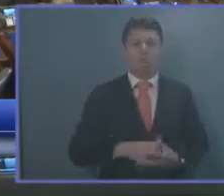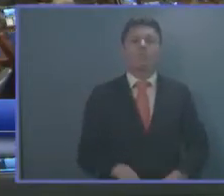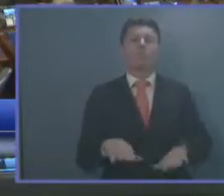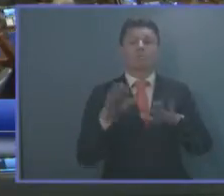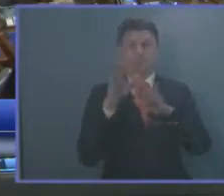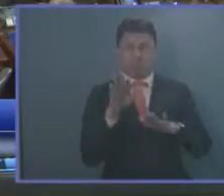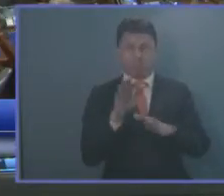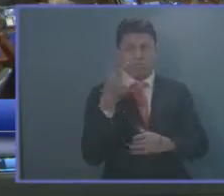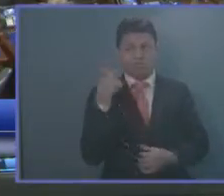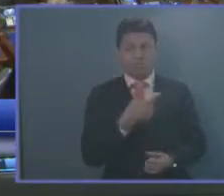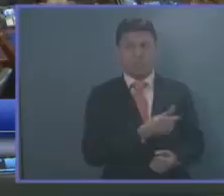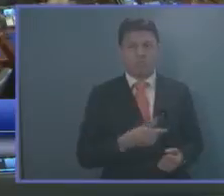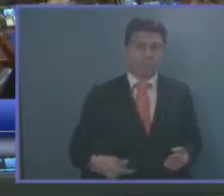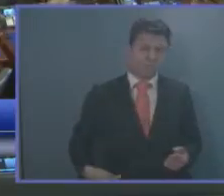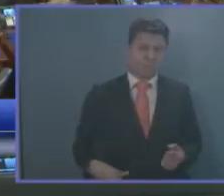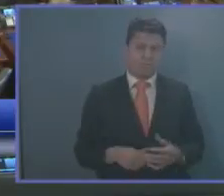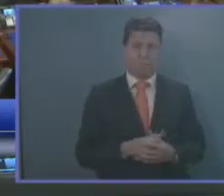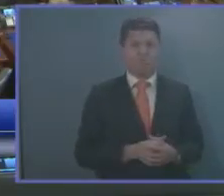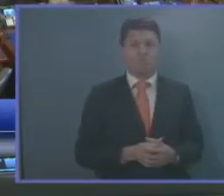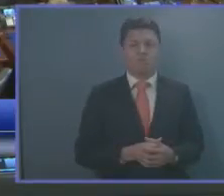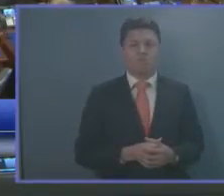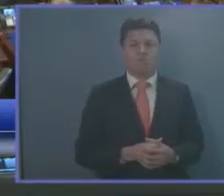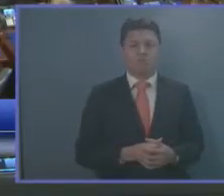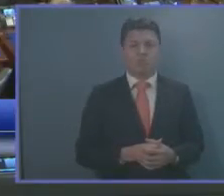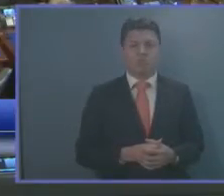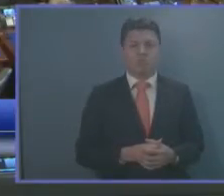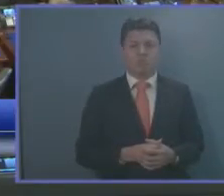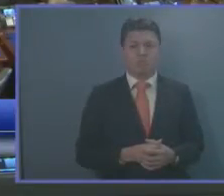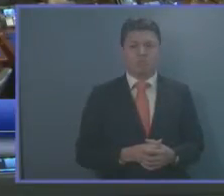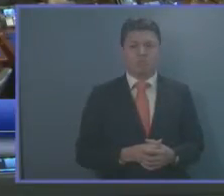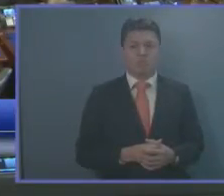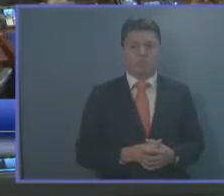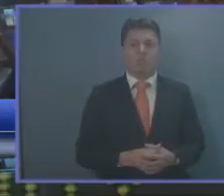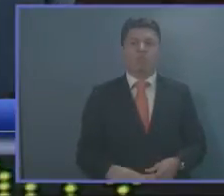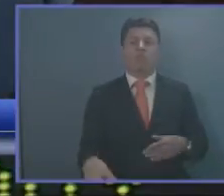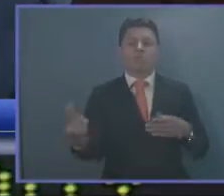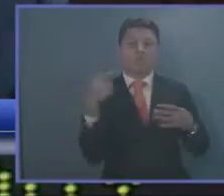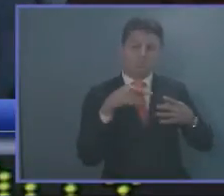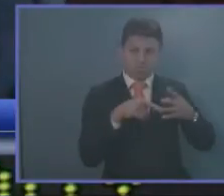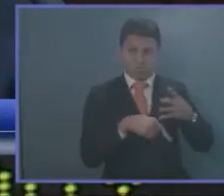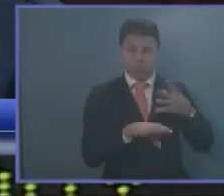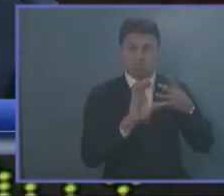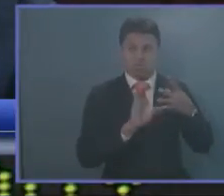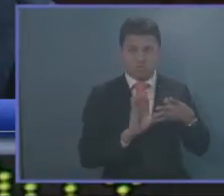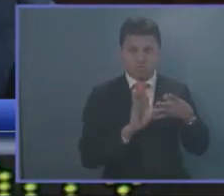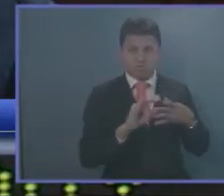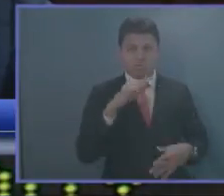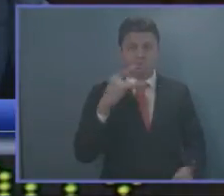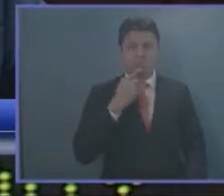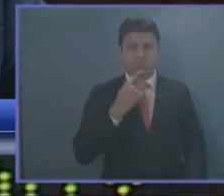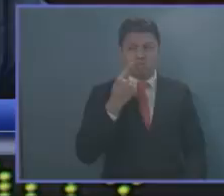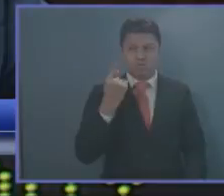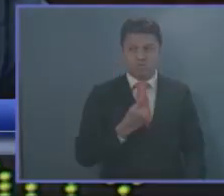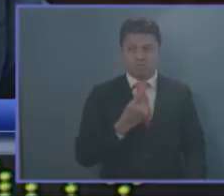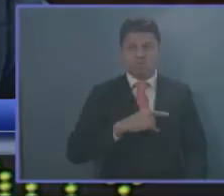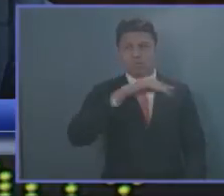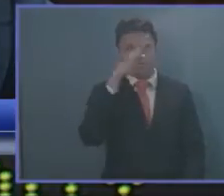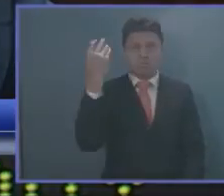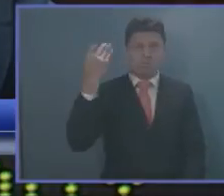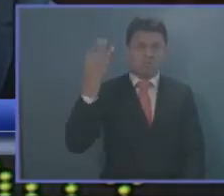Gracias, presidente. El artículo 117 de la Constitución de la República establece que es deber del